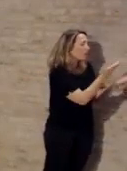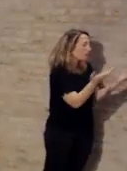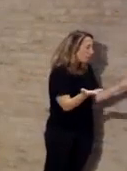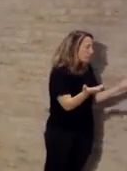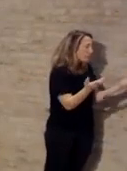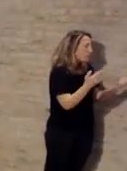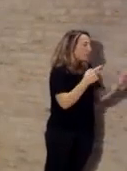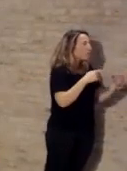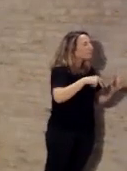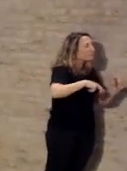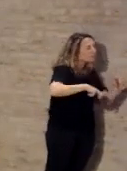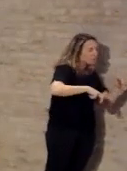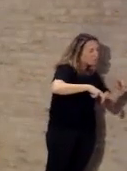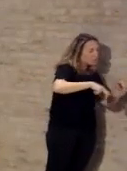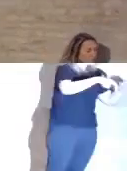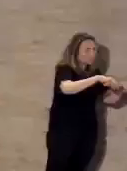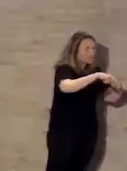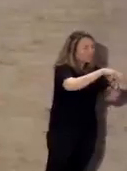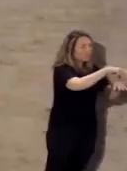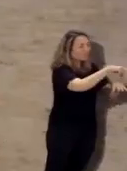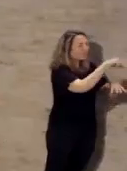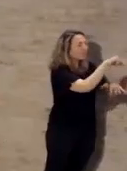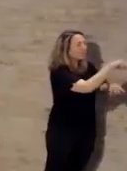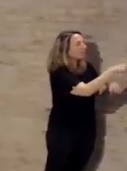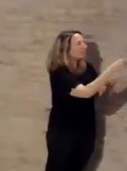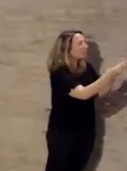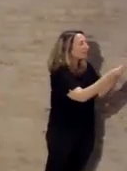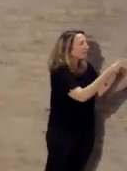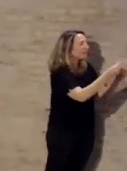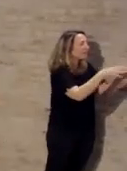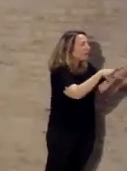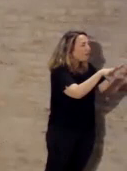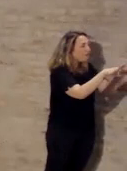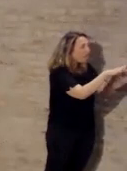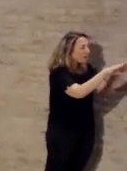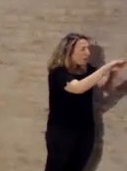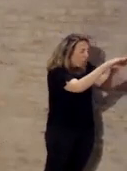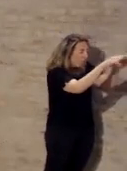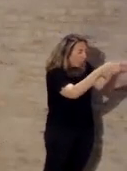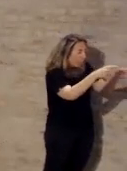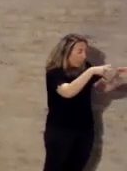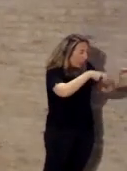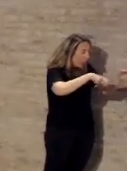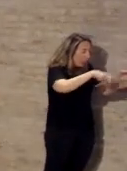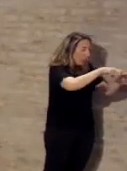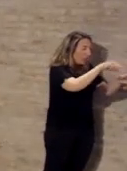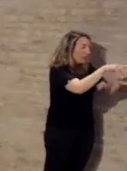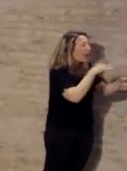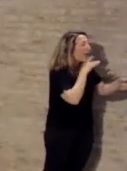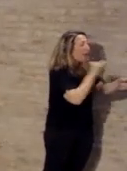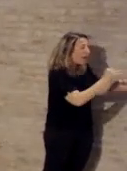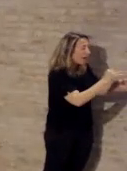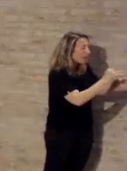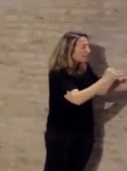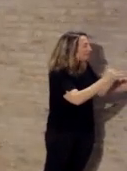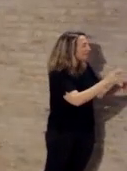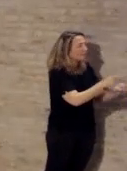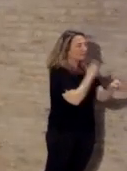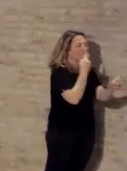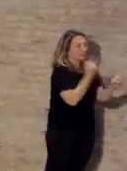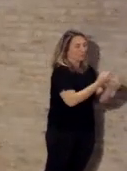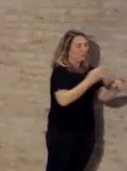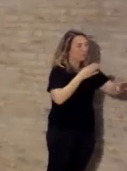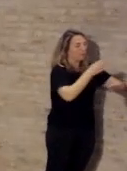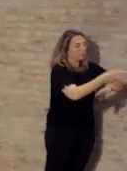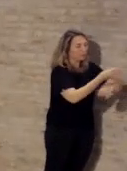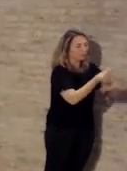y y sé que puedo entrar al edificio pero que quizás no podría entrar al cubículo donde tengo que hacer la denuncia donde